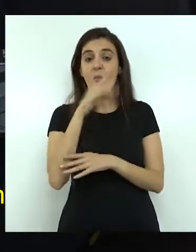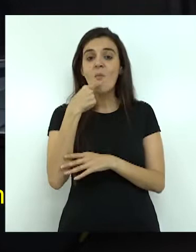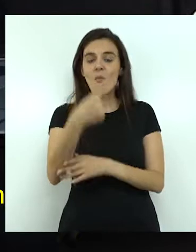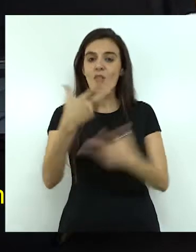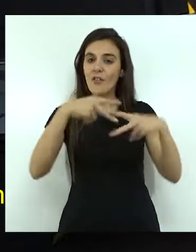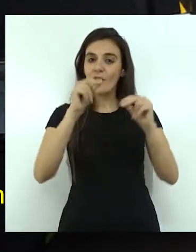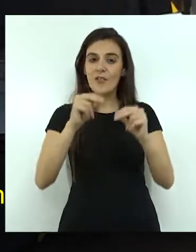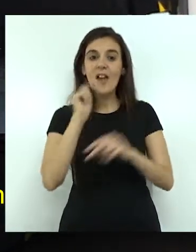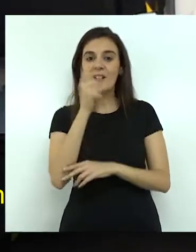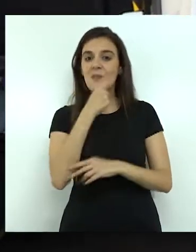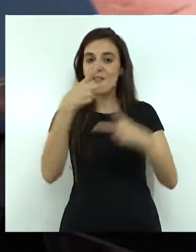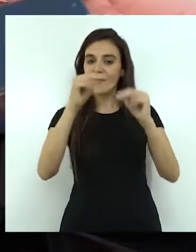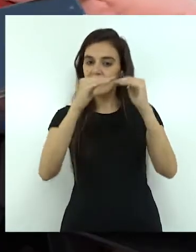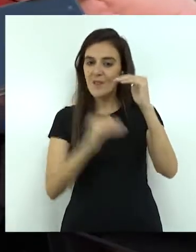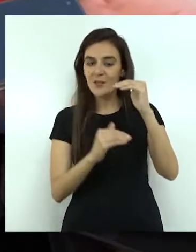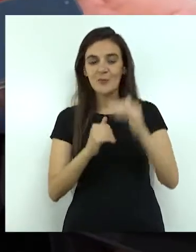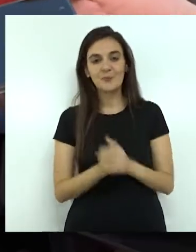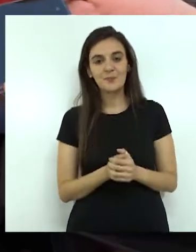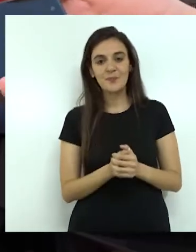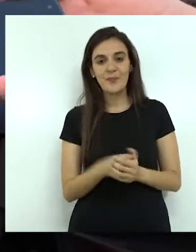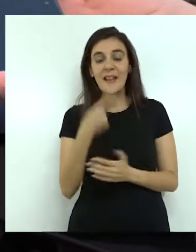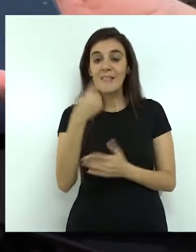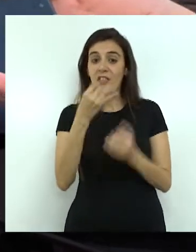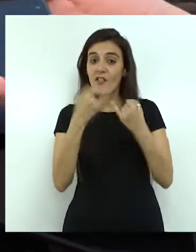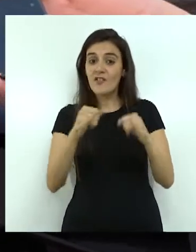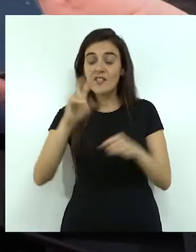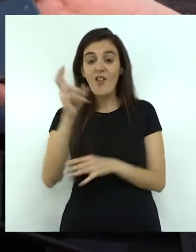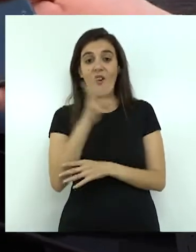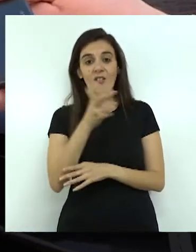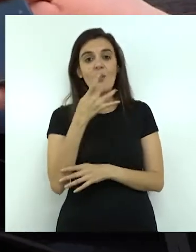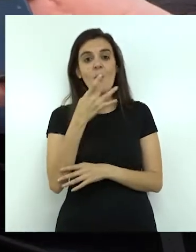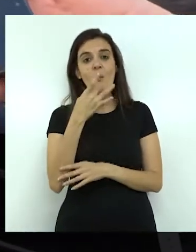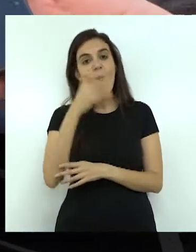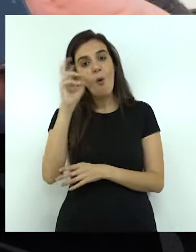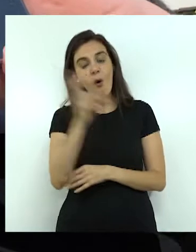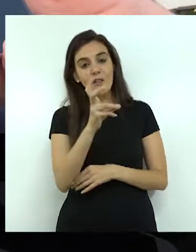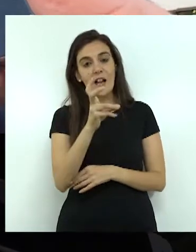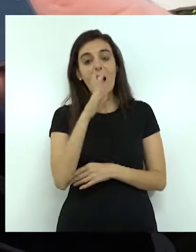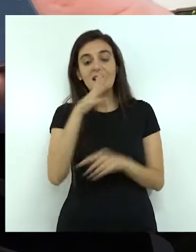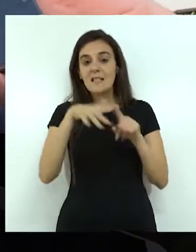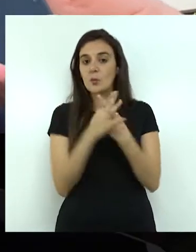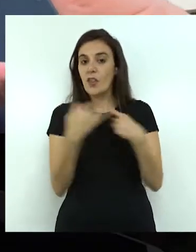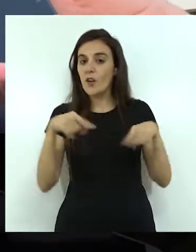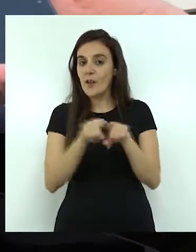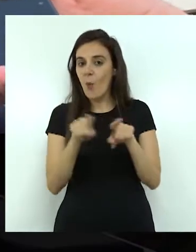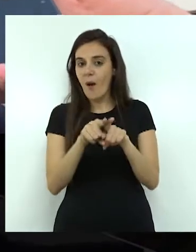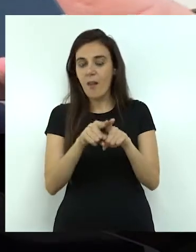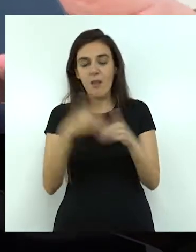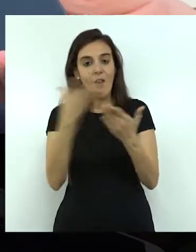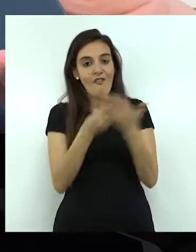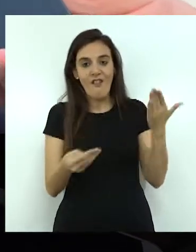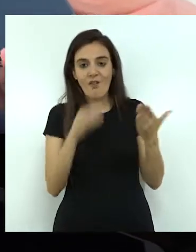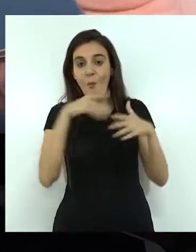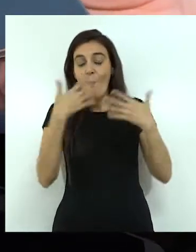del mes sagrado del ramadán pero también tenemos otras fiestas tenemos tarjetas como una vía digital que también suele suceder eso es inevitable en cualquier